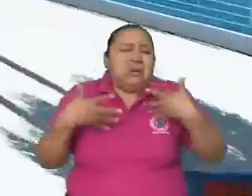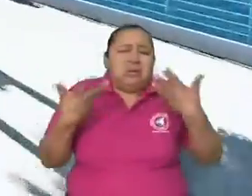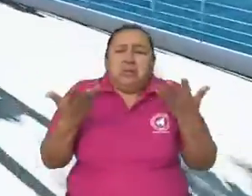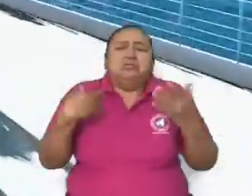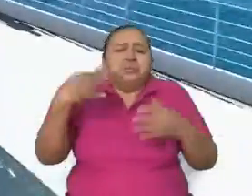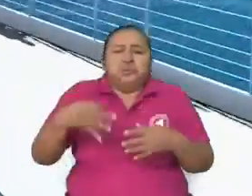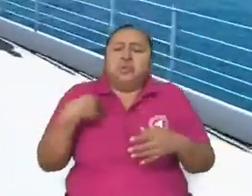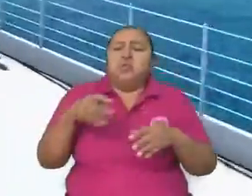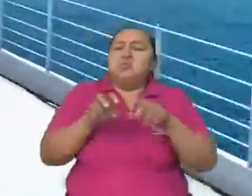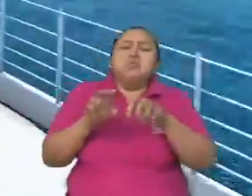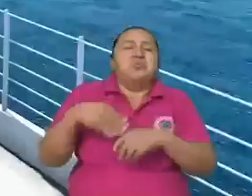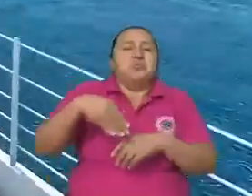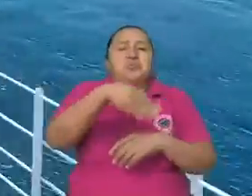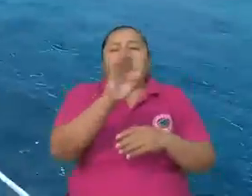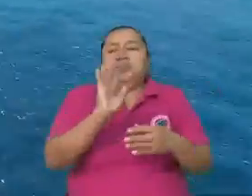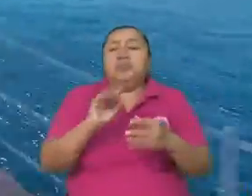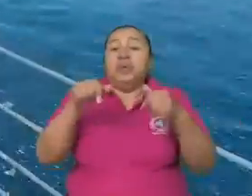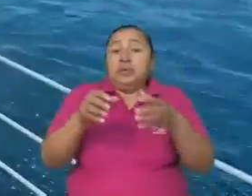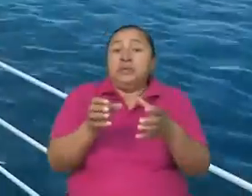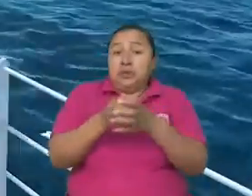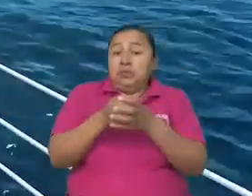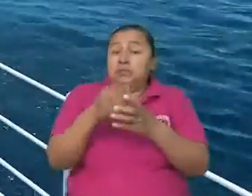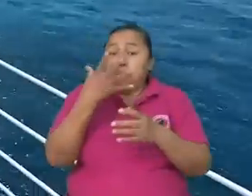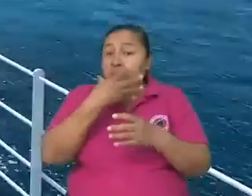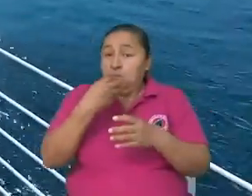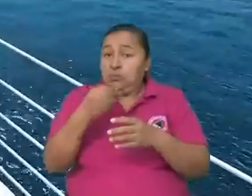van seguros. Ese club es muy bonito.